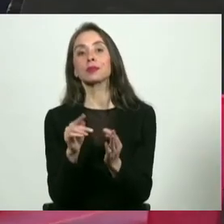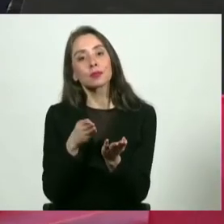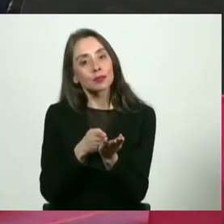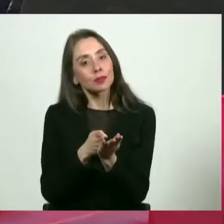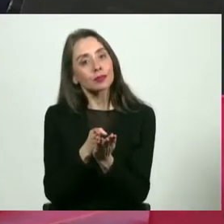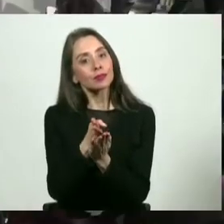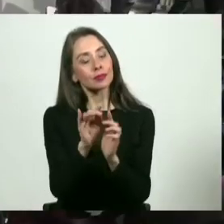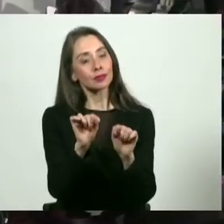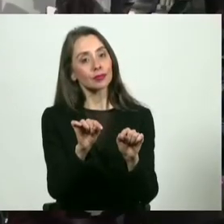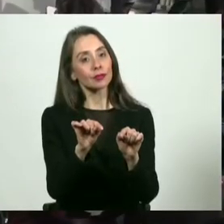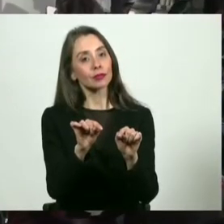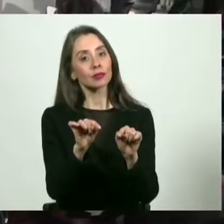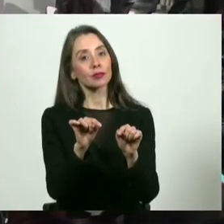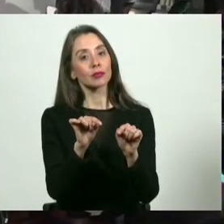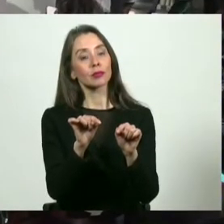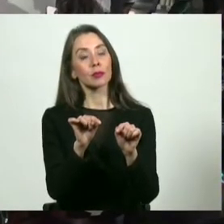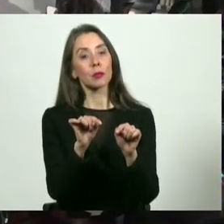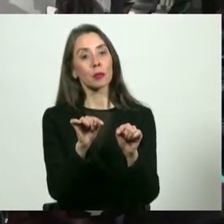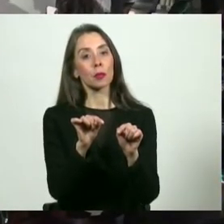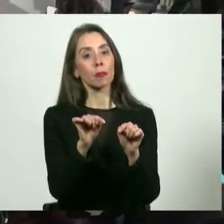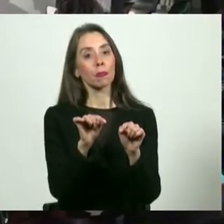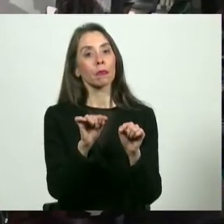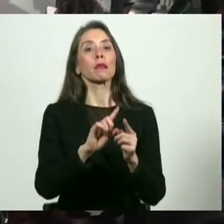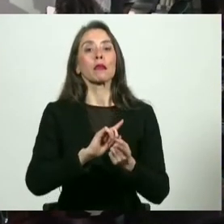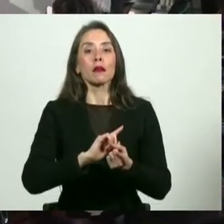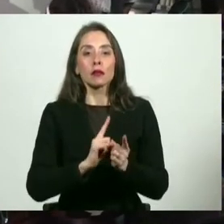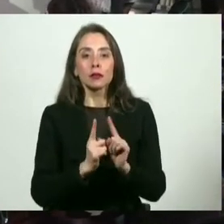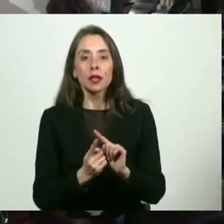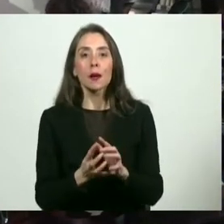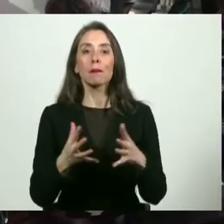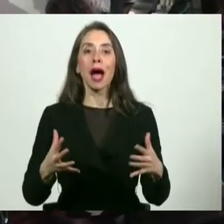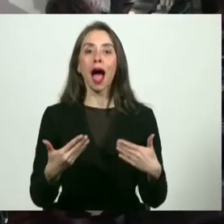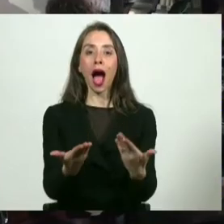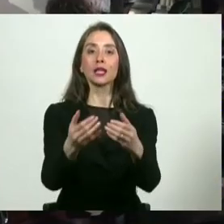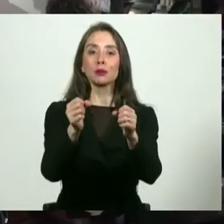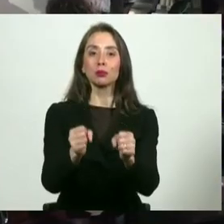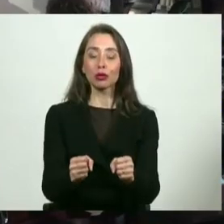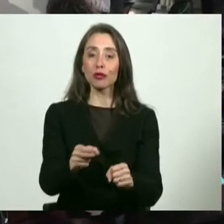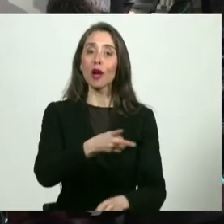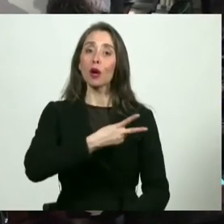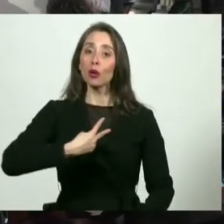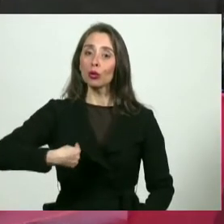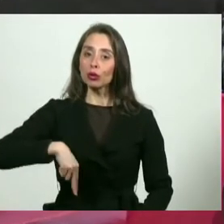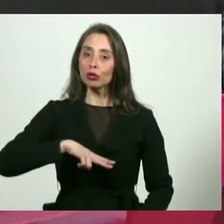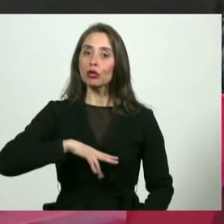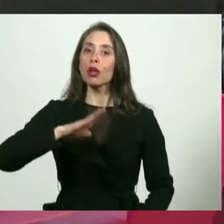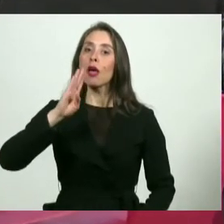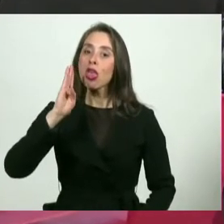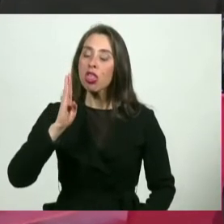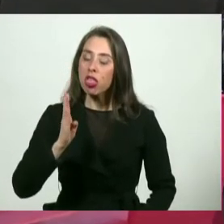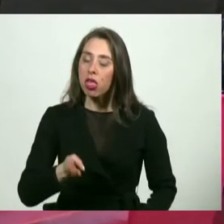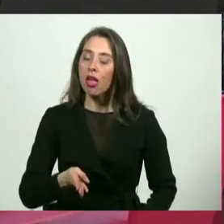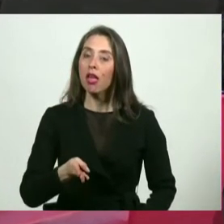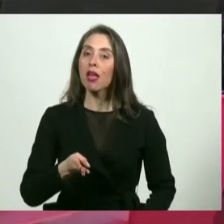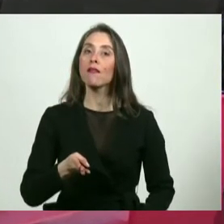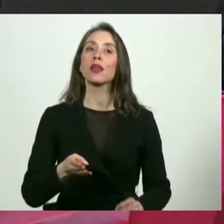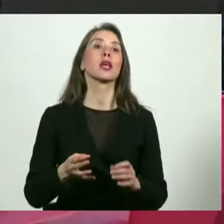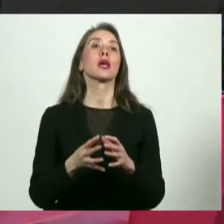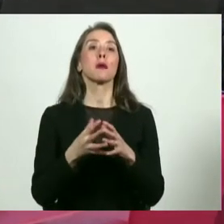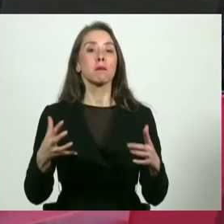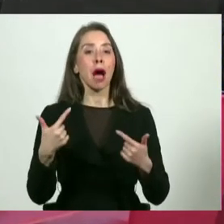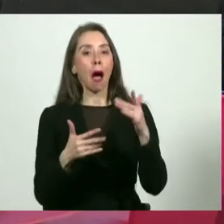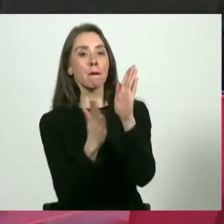sea pequeña, pero la abre bien, esto efectivamente empieza a derribar barreras, ¿ya? Y por lo tanto, y así nos han contado empresas